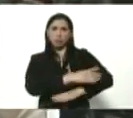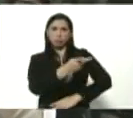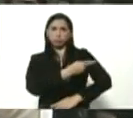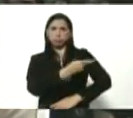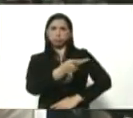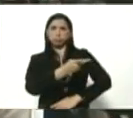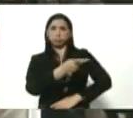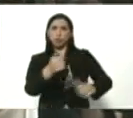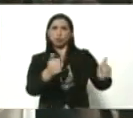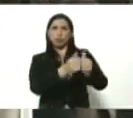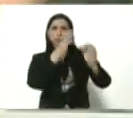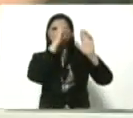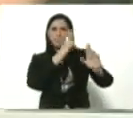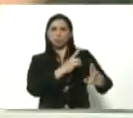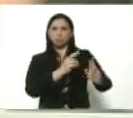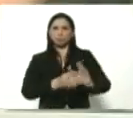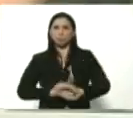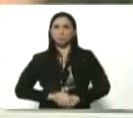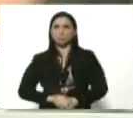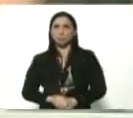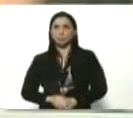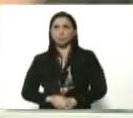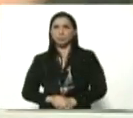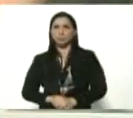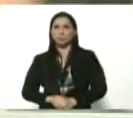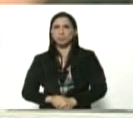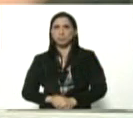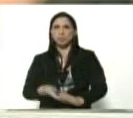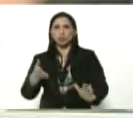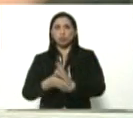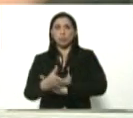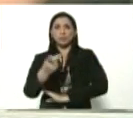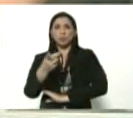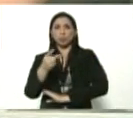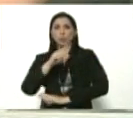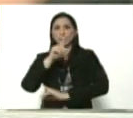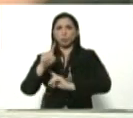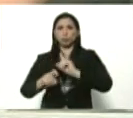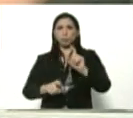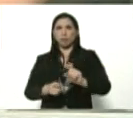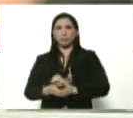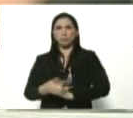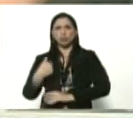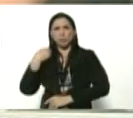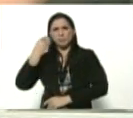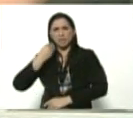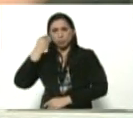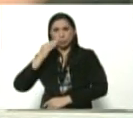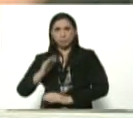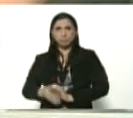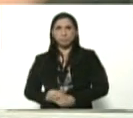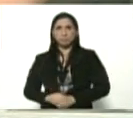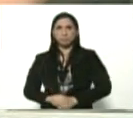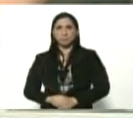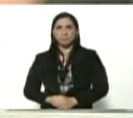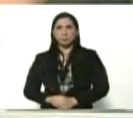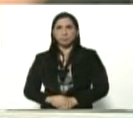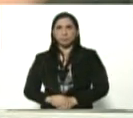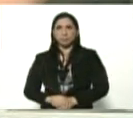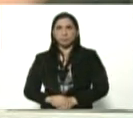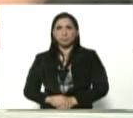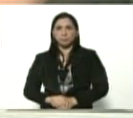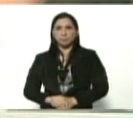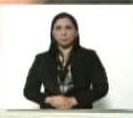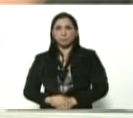con respeto. Sobre la segunda pregunta, yo creo que cabe a